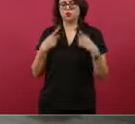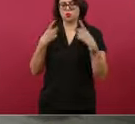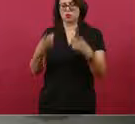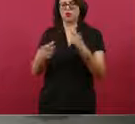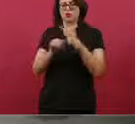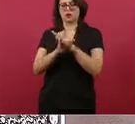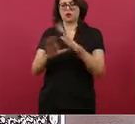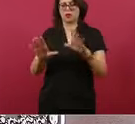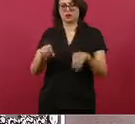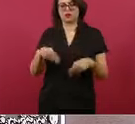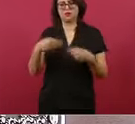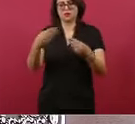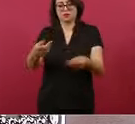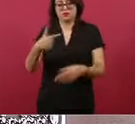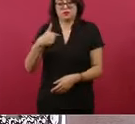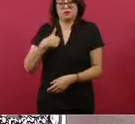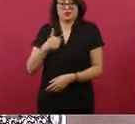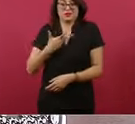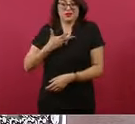que tenemos otros datos.